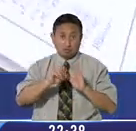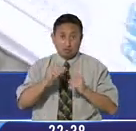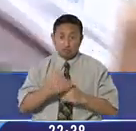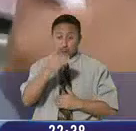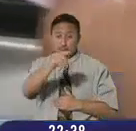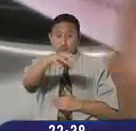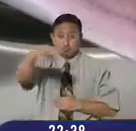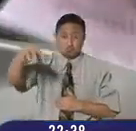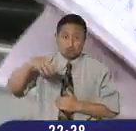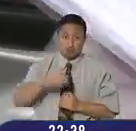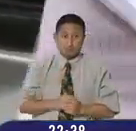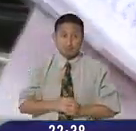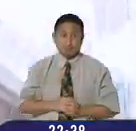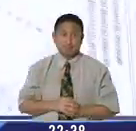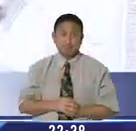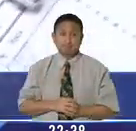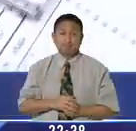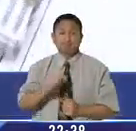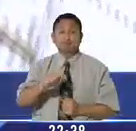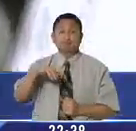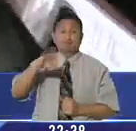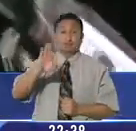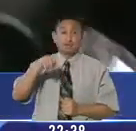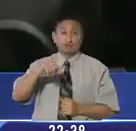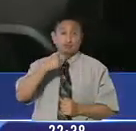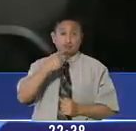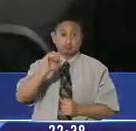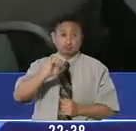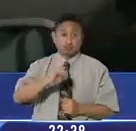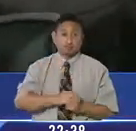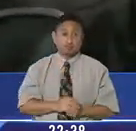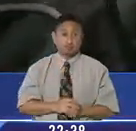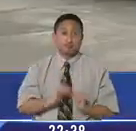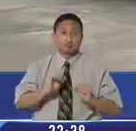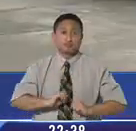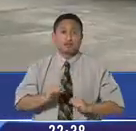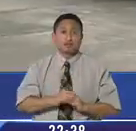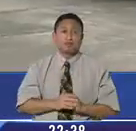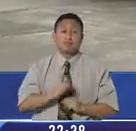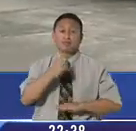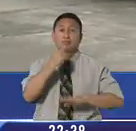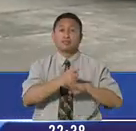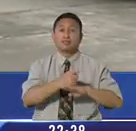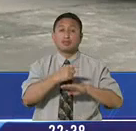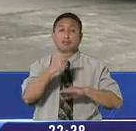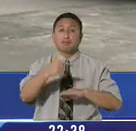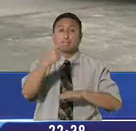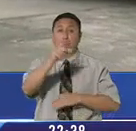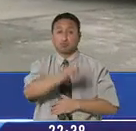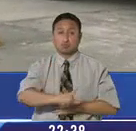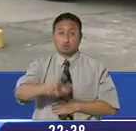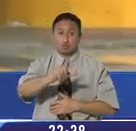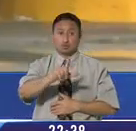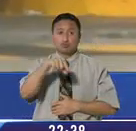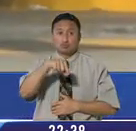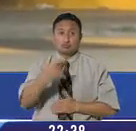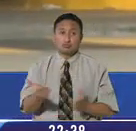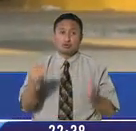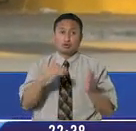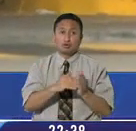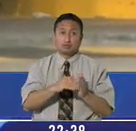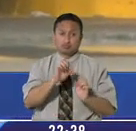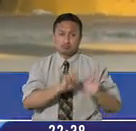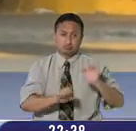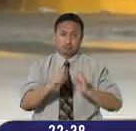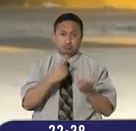Las observaciones fueron acogidas por la AMT, institución que ajustará los textos de la ordenanza para que el próximo lunes vuelva a ser evaluada por